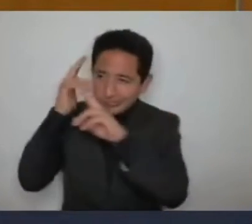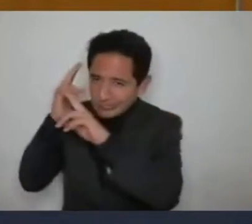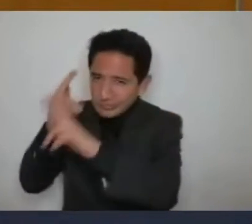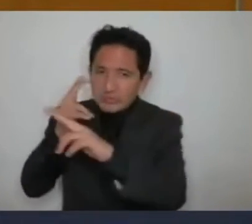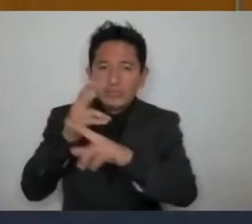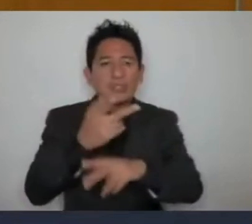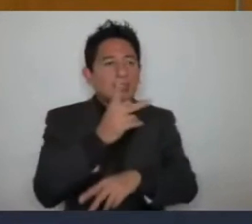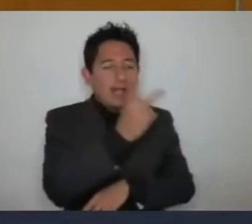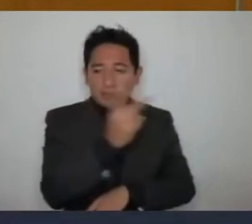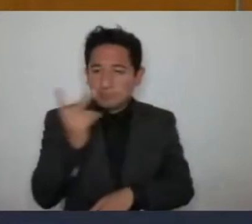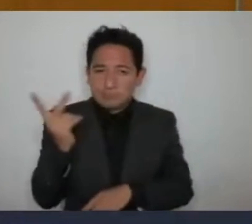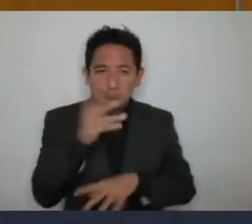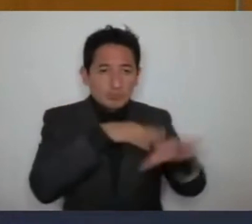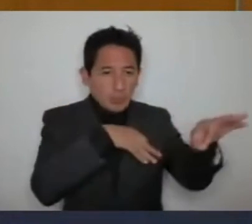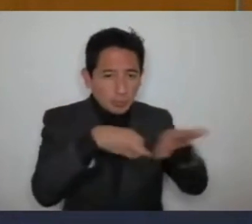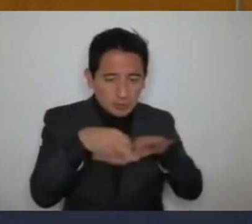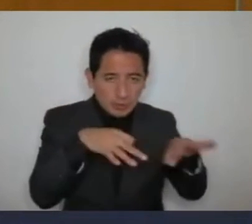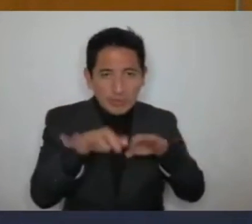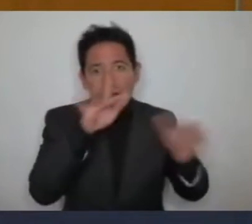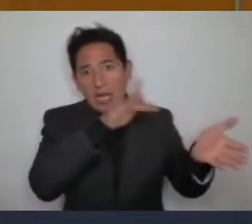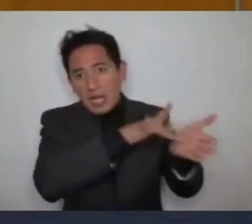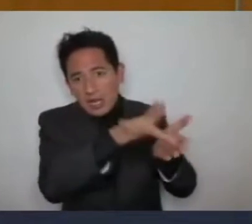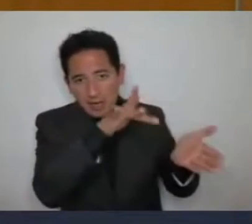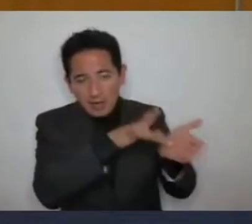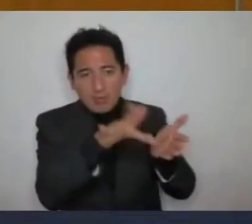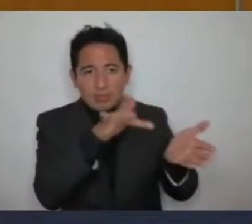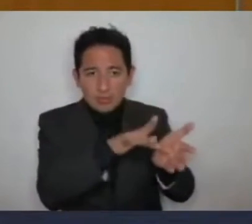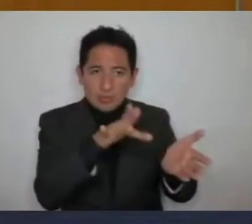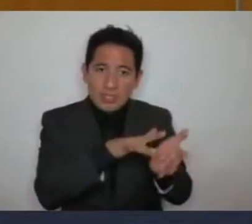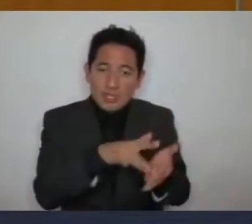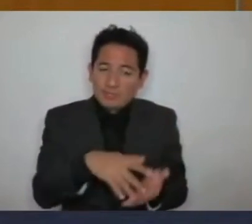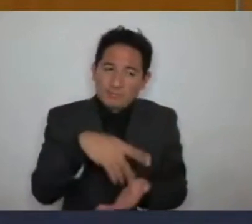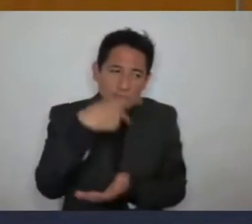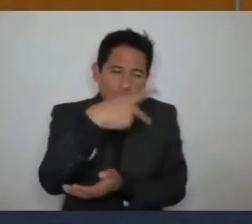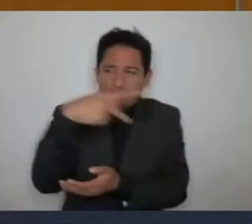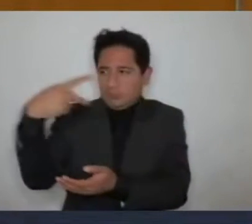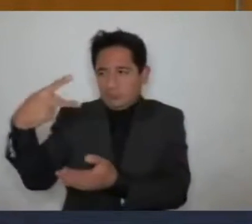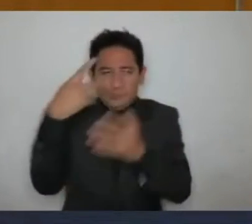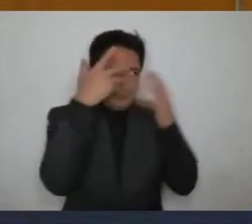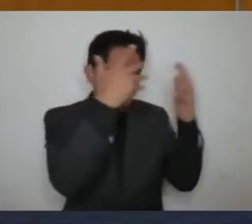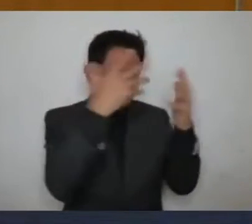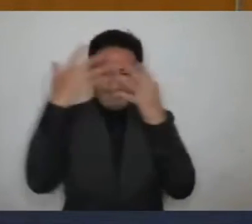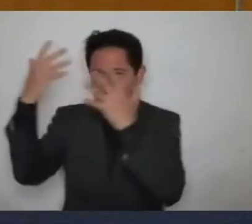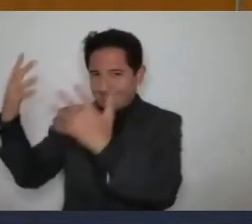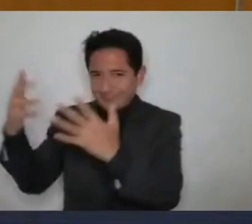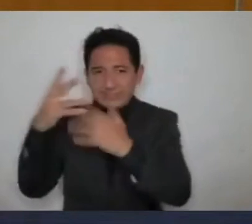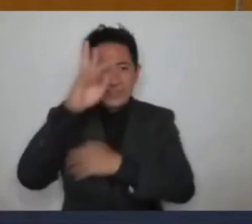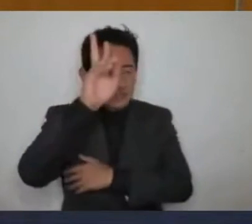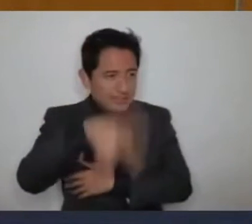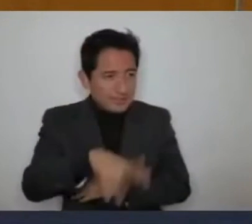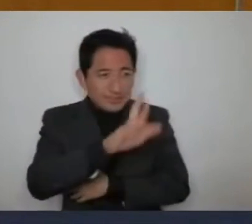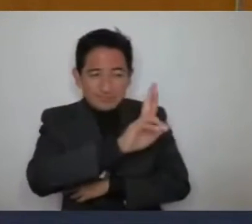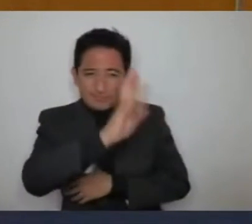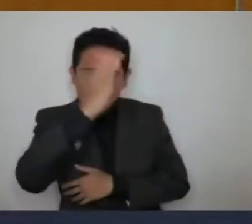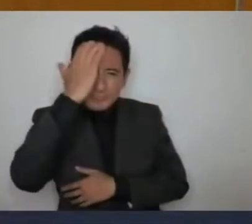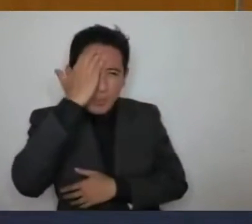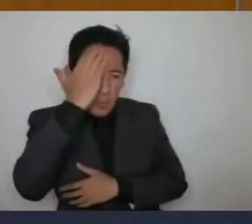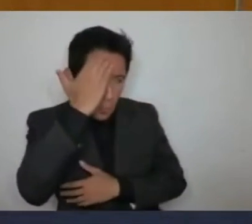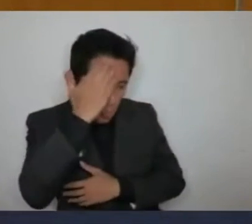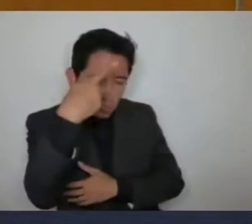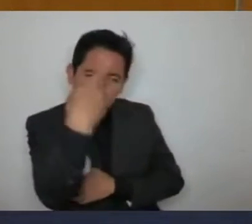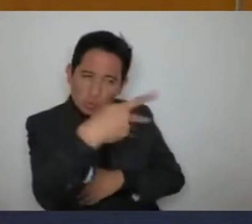apoyo para que este protocolo surgiera pero el mérito es suyo Entonces quiero hacer este reconocimiento Alonso de verdad Muchísimas gracias por